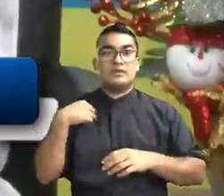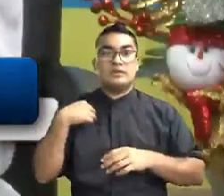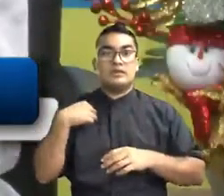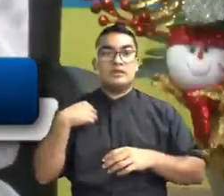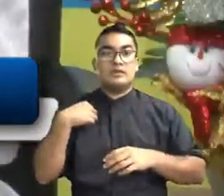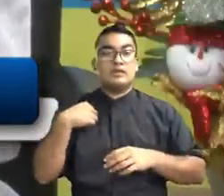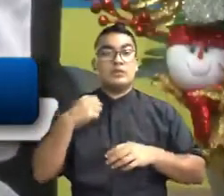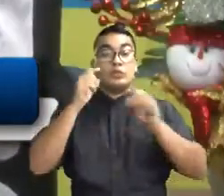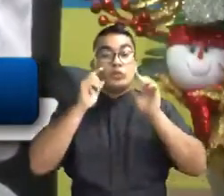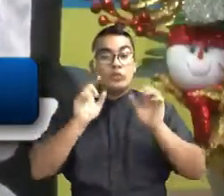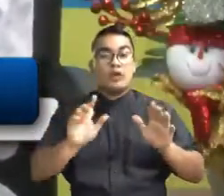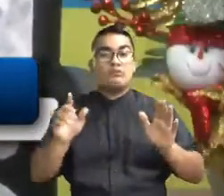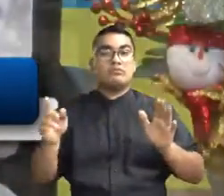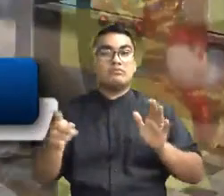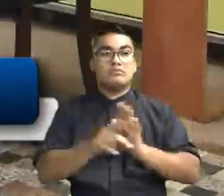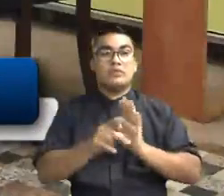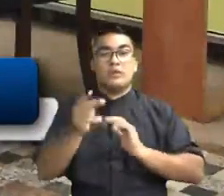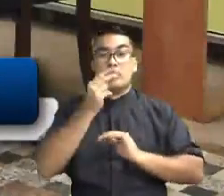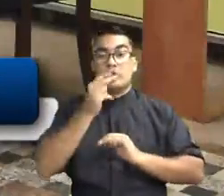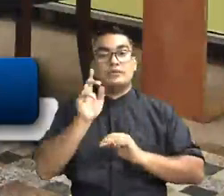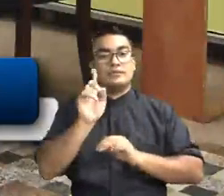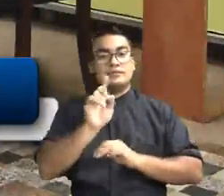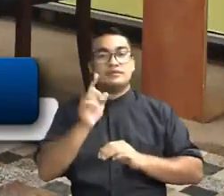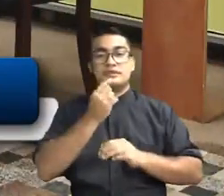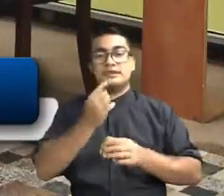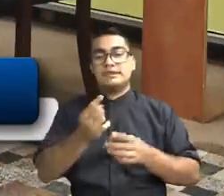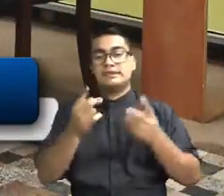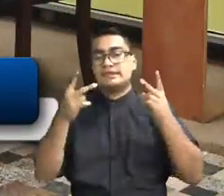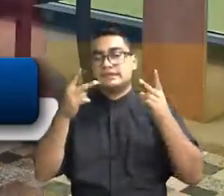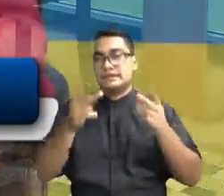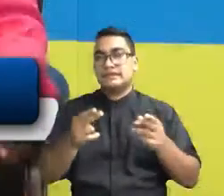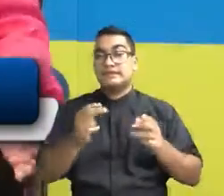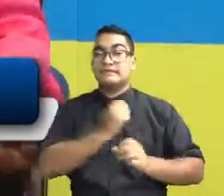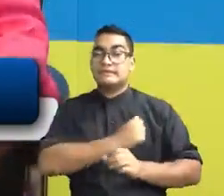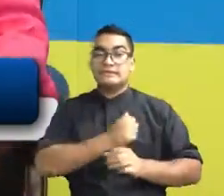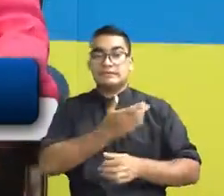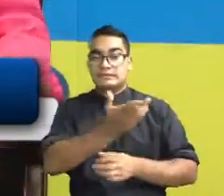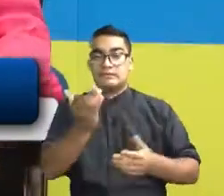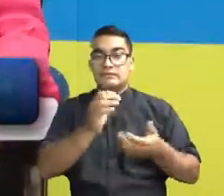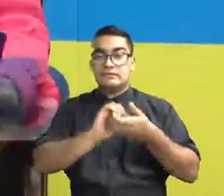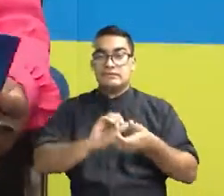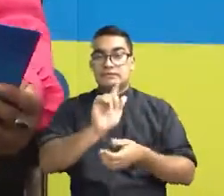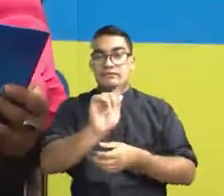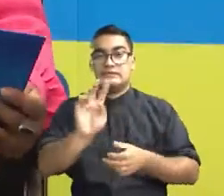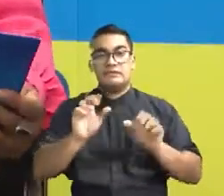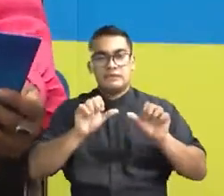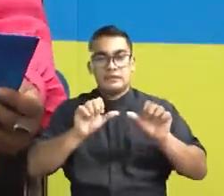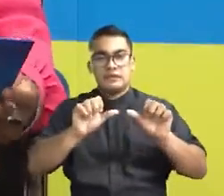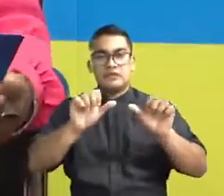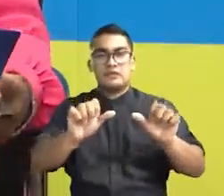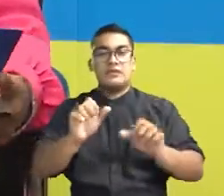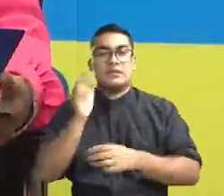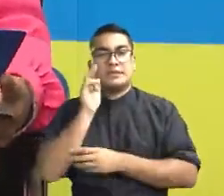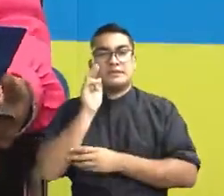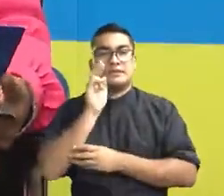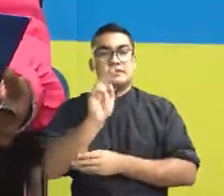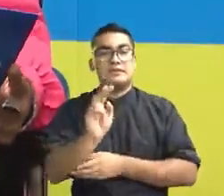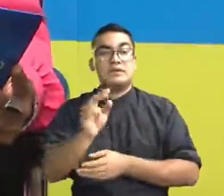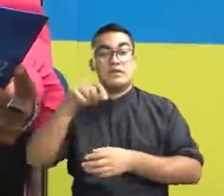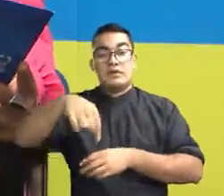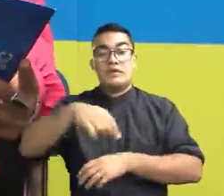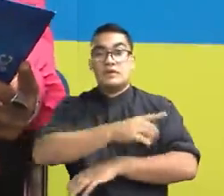tabaquismo. Ok, doctora, vamos a tener que hacer una pequeña pausa. Usted, amigo televidente, continúe en nuestra sintonía, porque